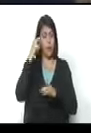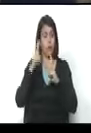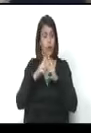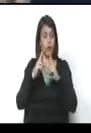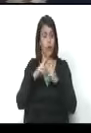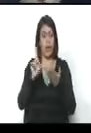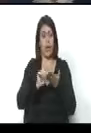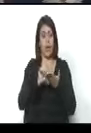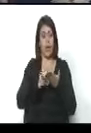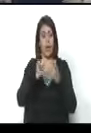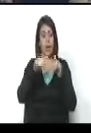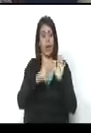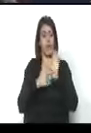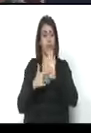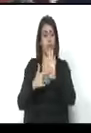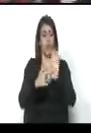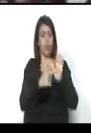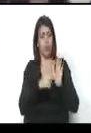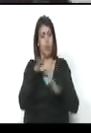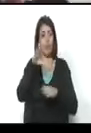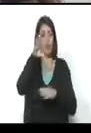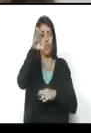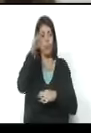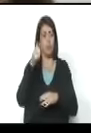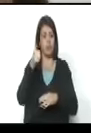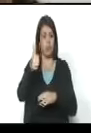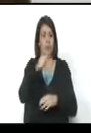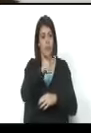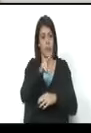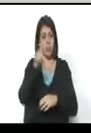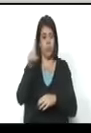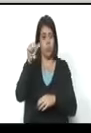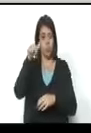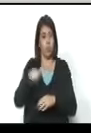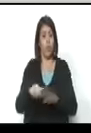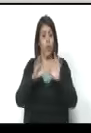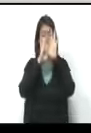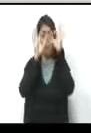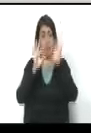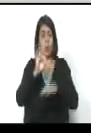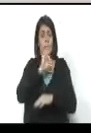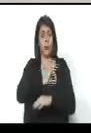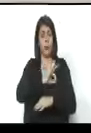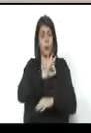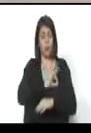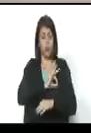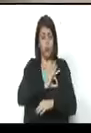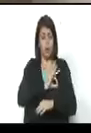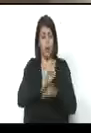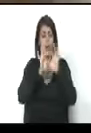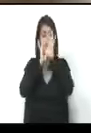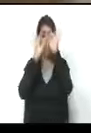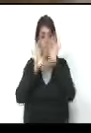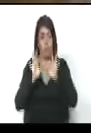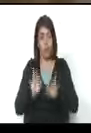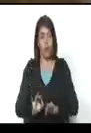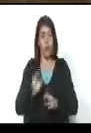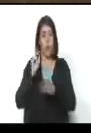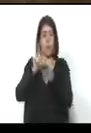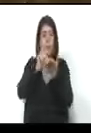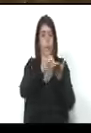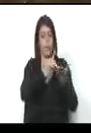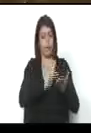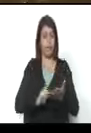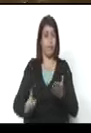libro. Aquí está proyectado el futuro del siglo XXI. El modelo social, el modelo de